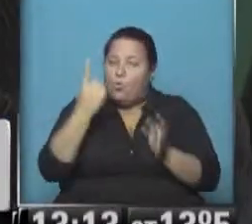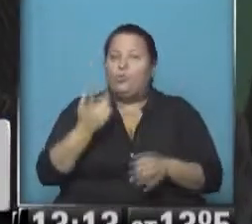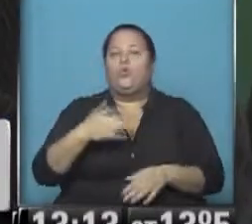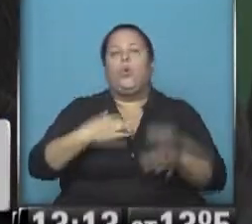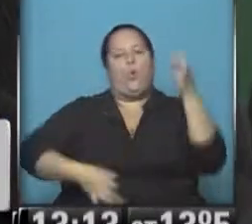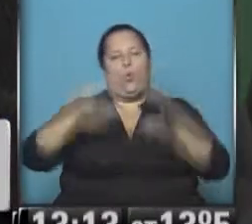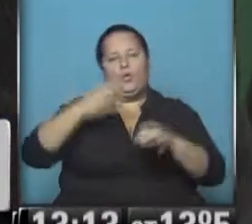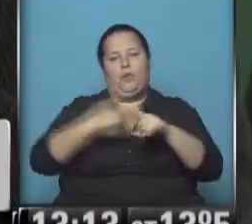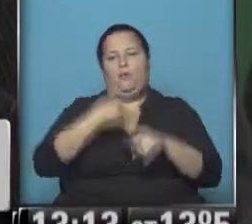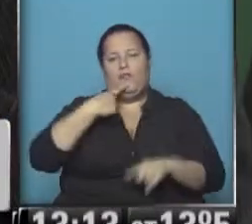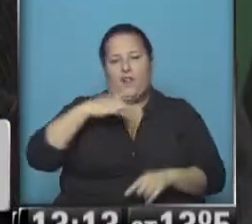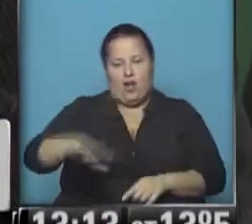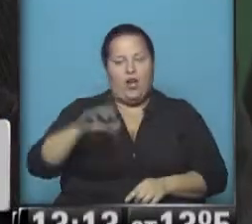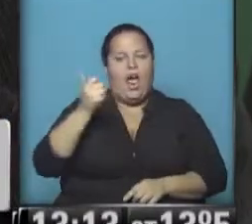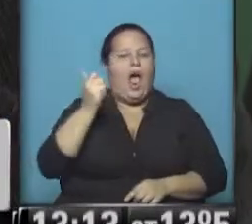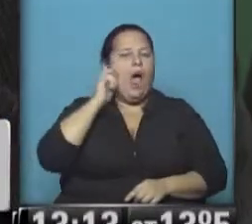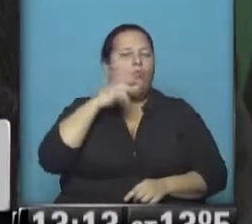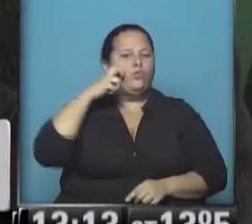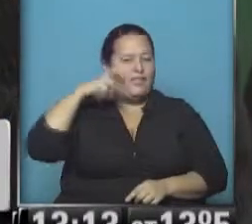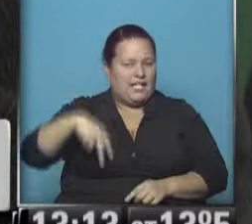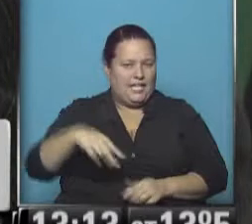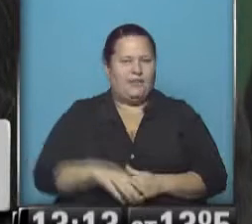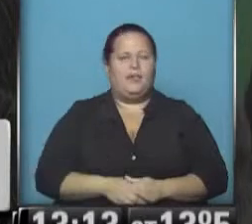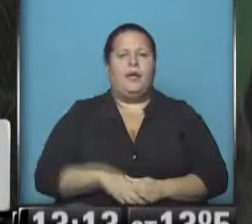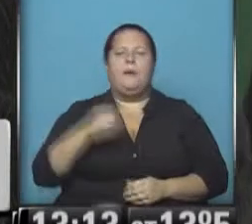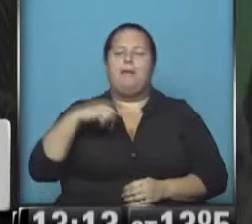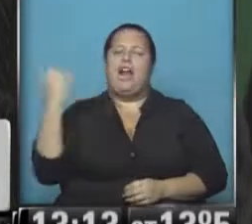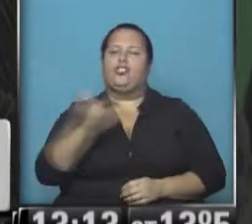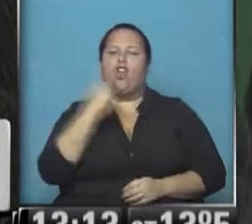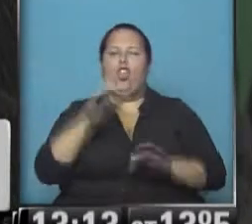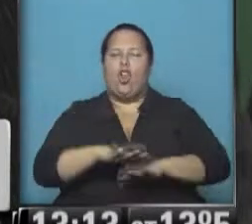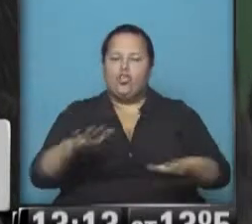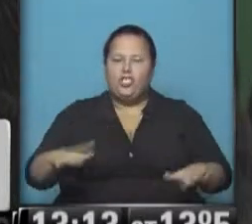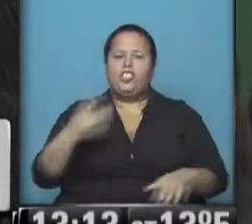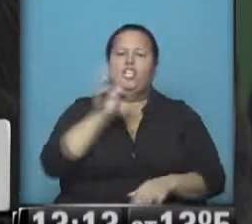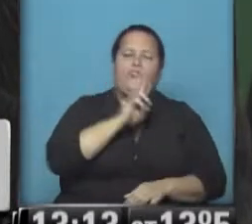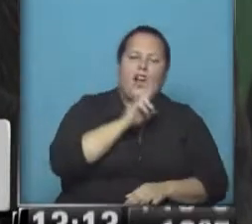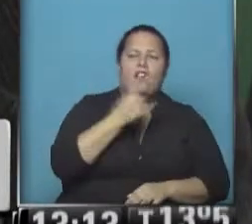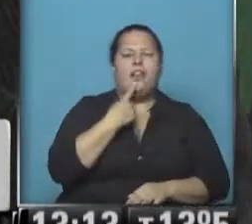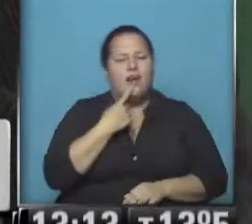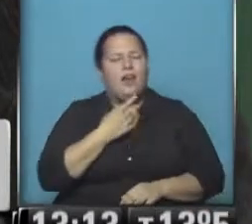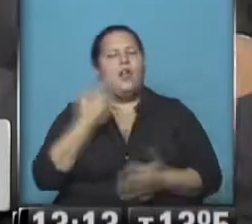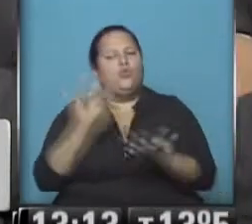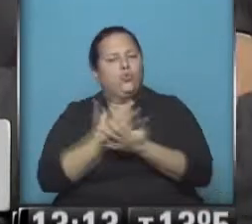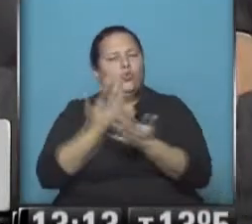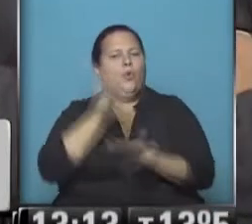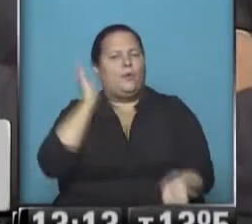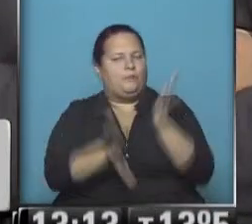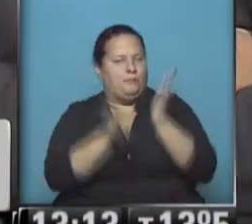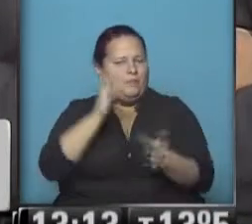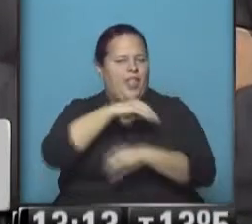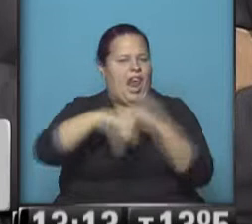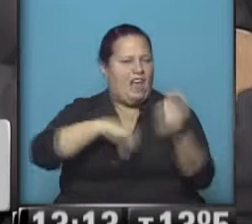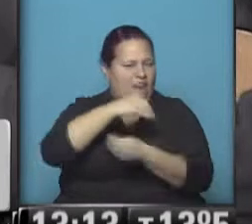es justicia para Agustín y para todos los niños y niñas víctimas de la violencia